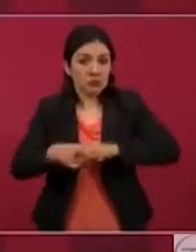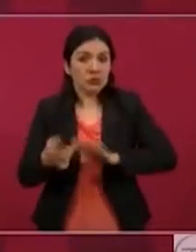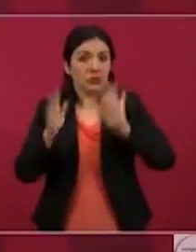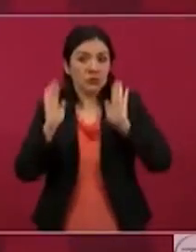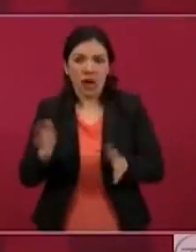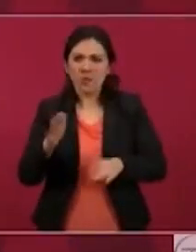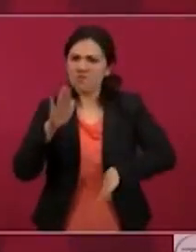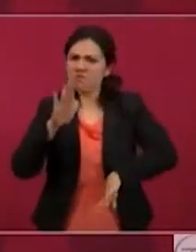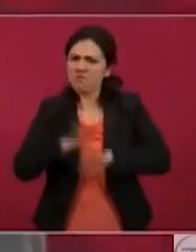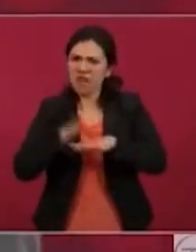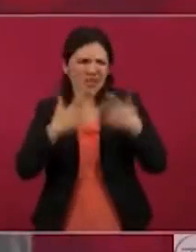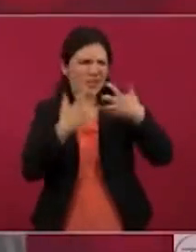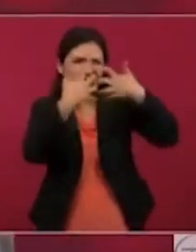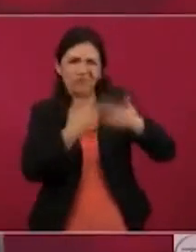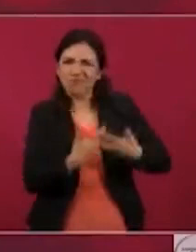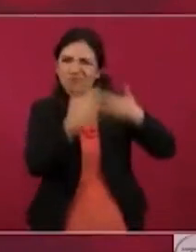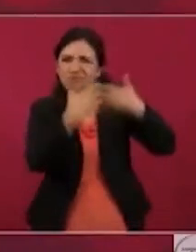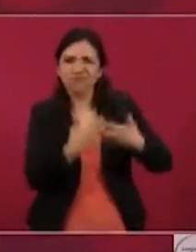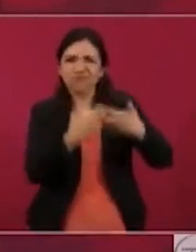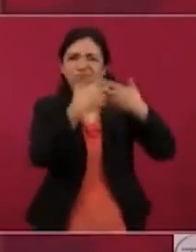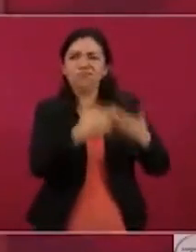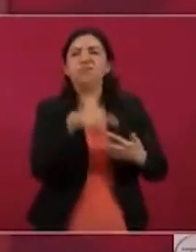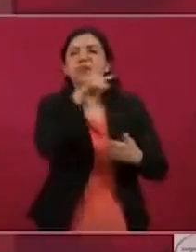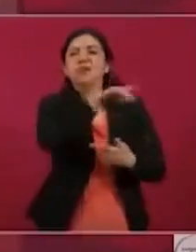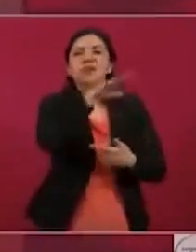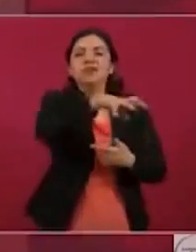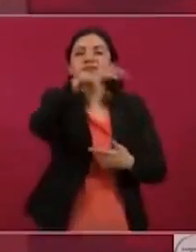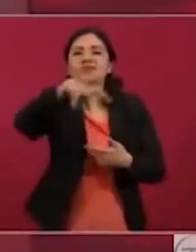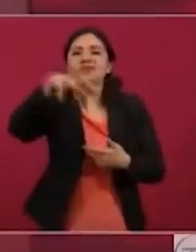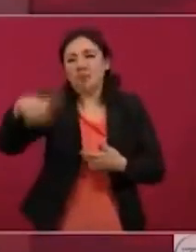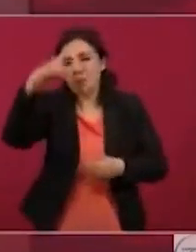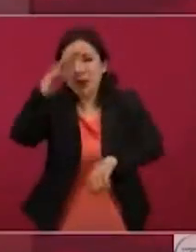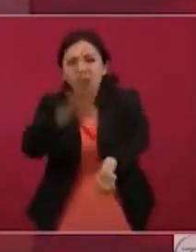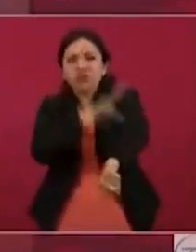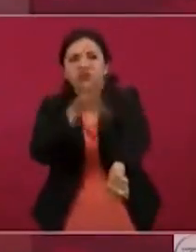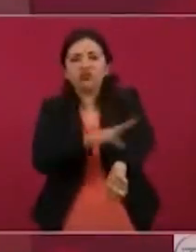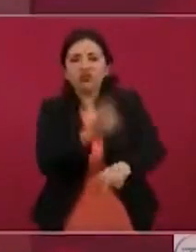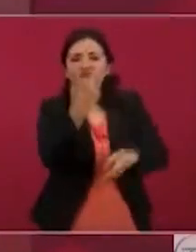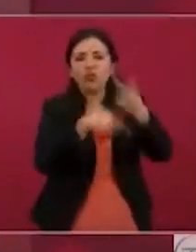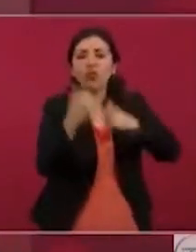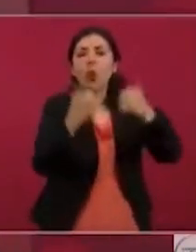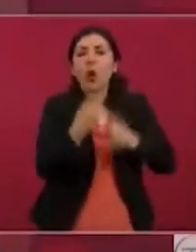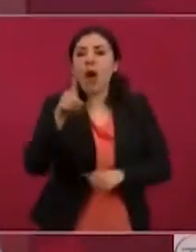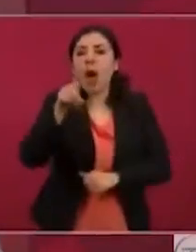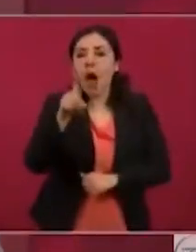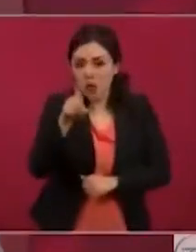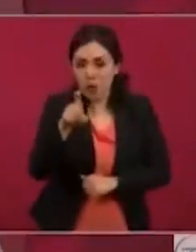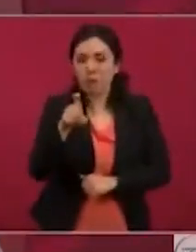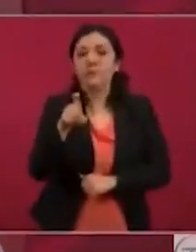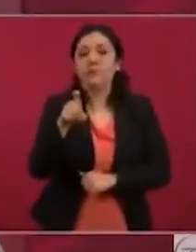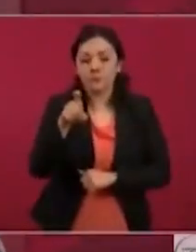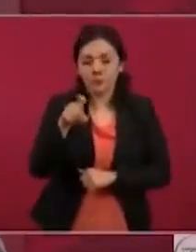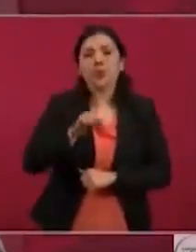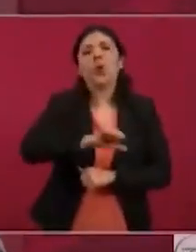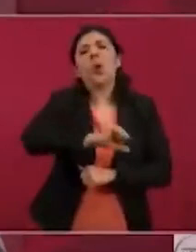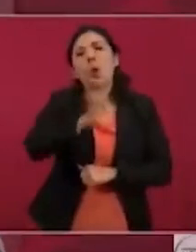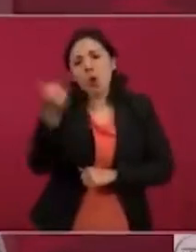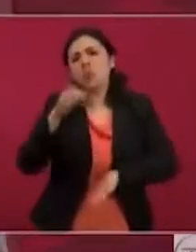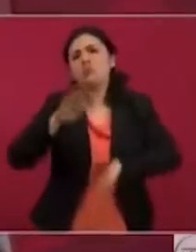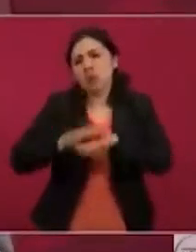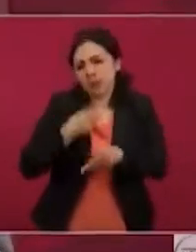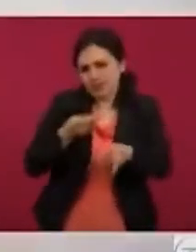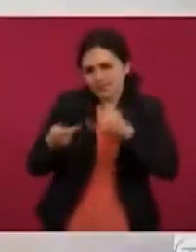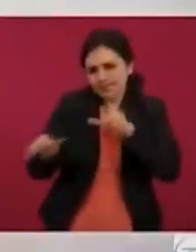a toda su capacidad las hidroeléctricas y otras medidas que estamos ya tomando.